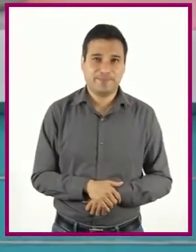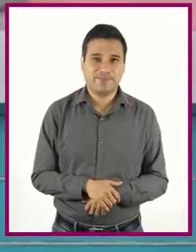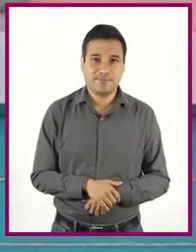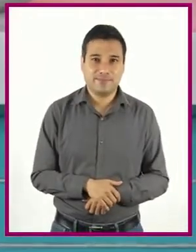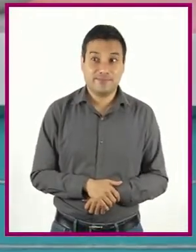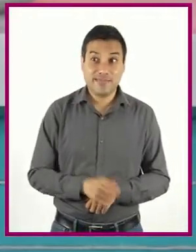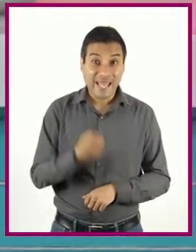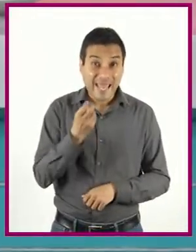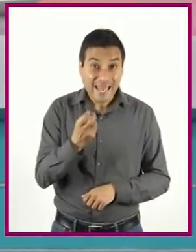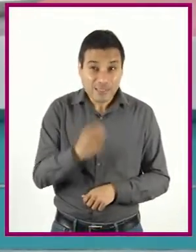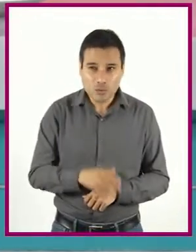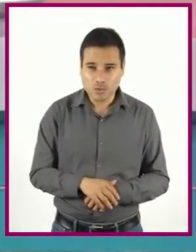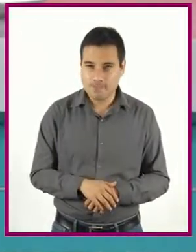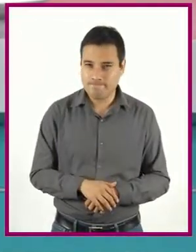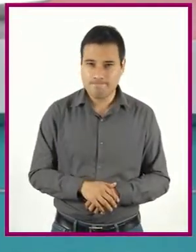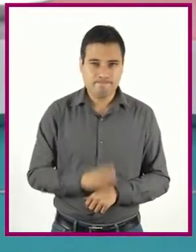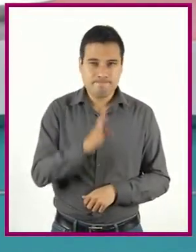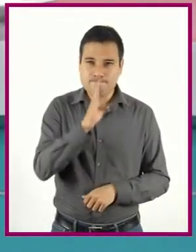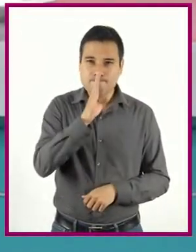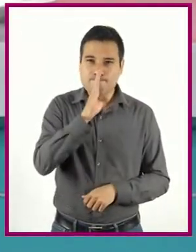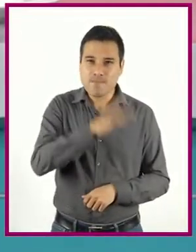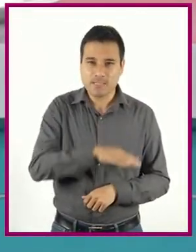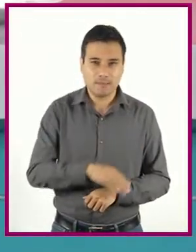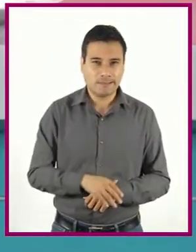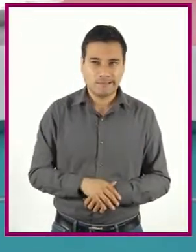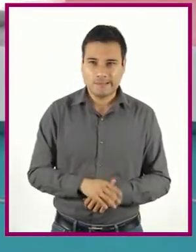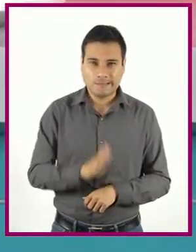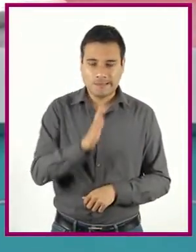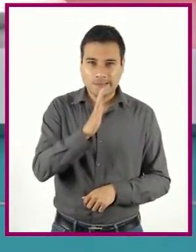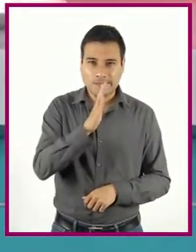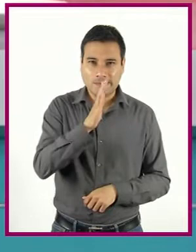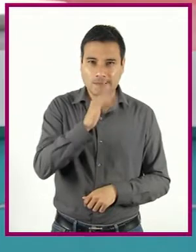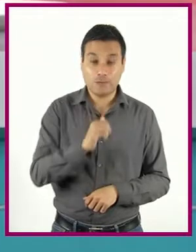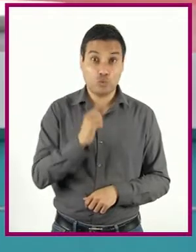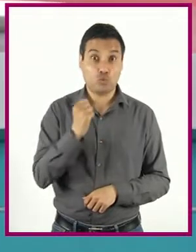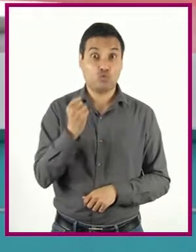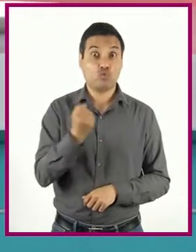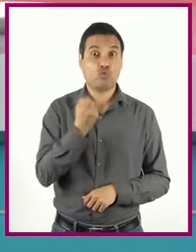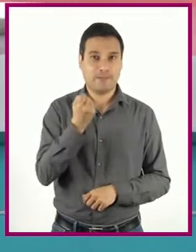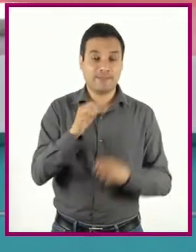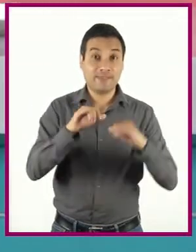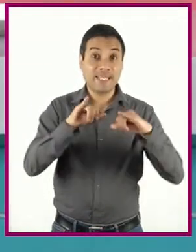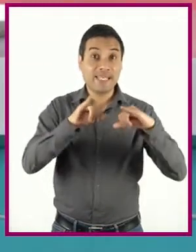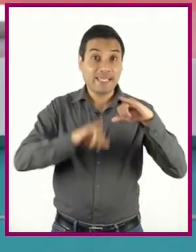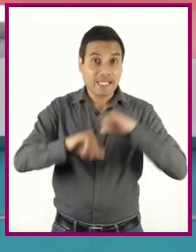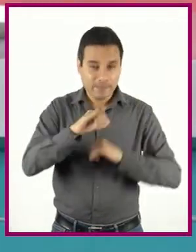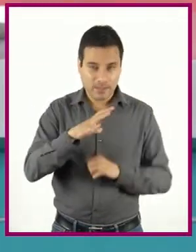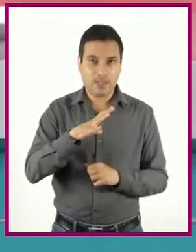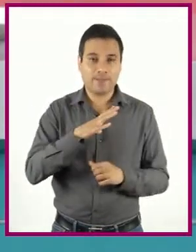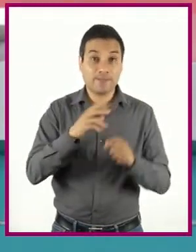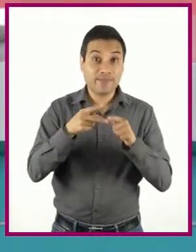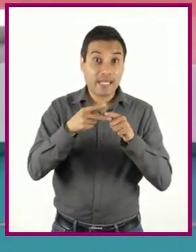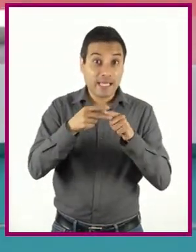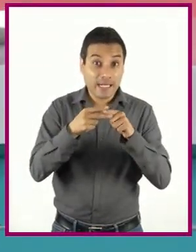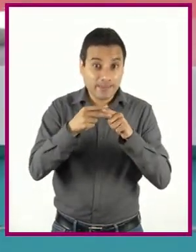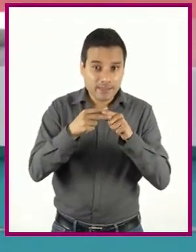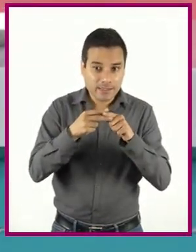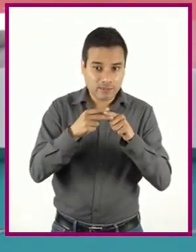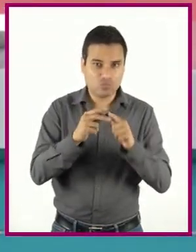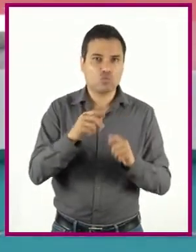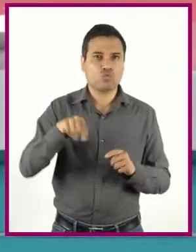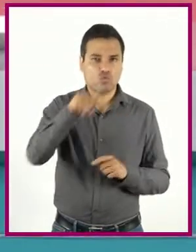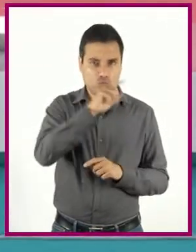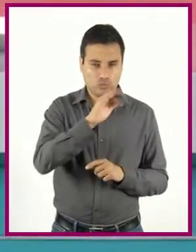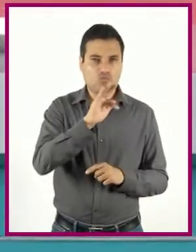Esto es un fraude. No lo permitiré. Afortunadamente, la química nos brinda herramientas que nos permiten descubrir